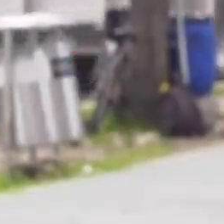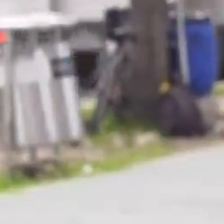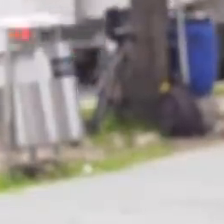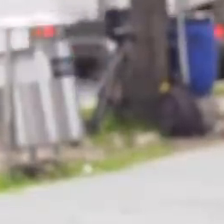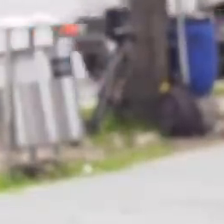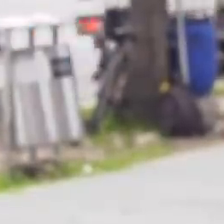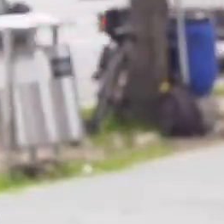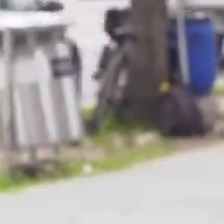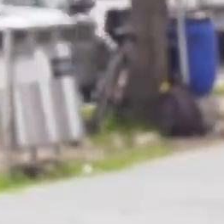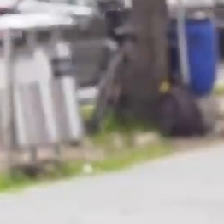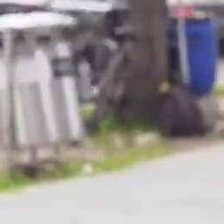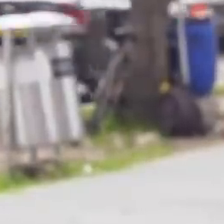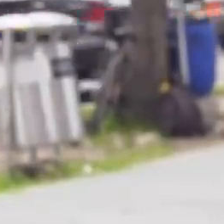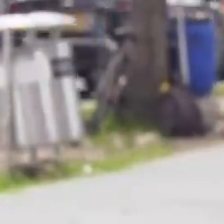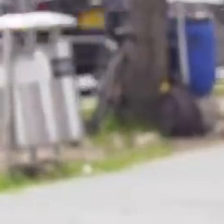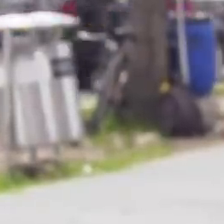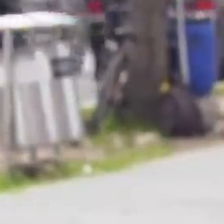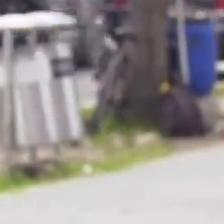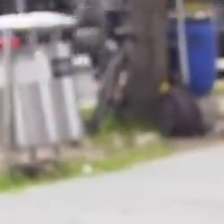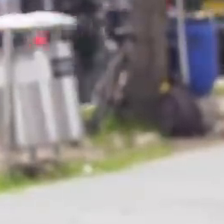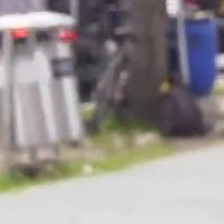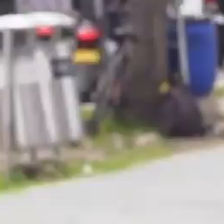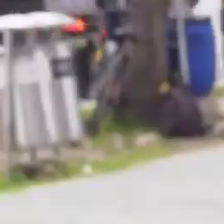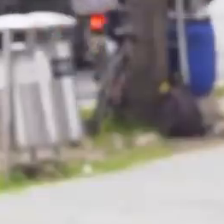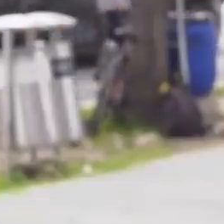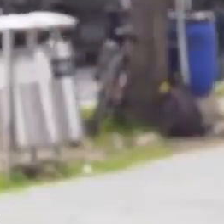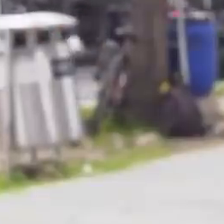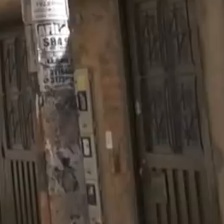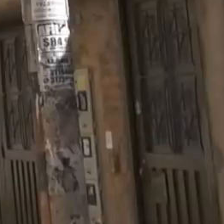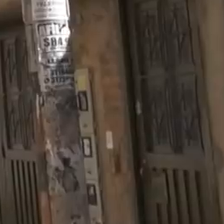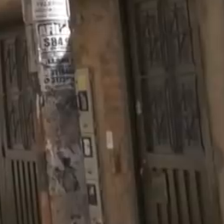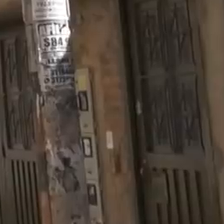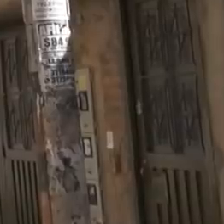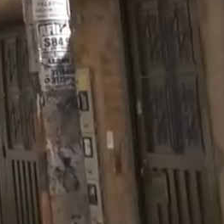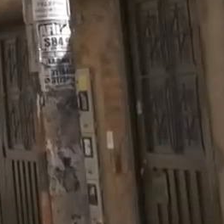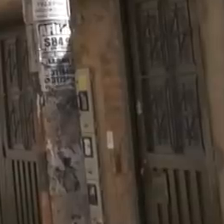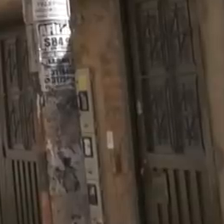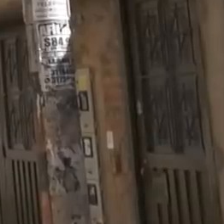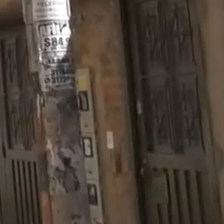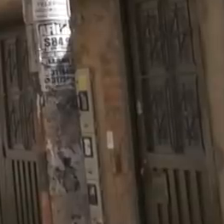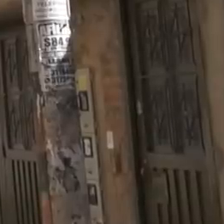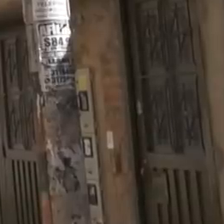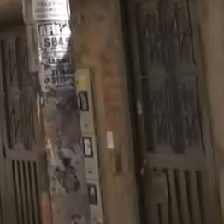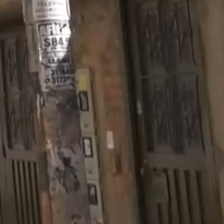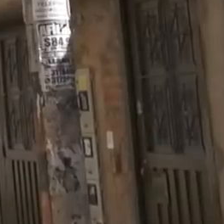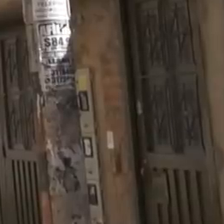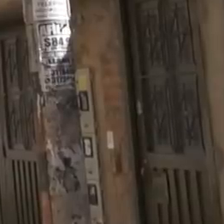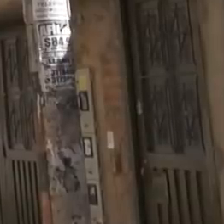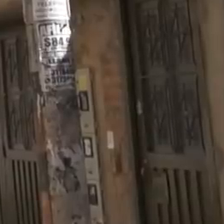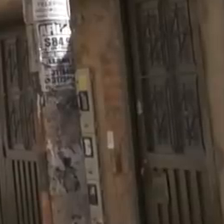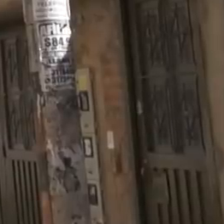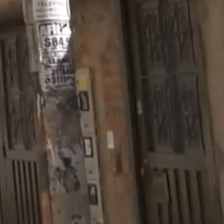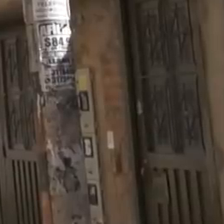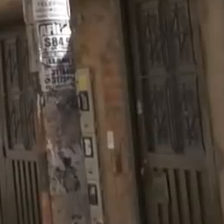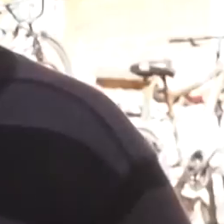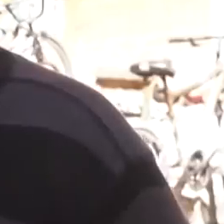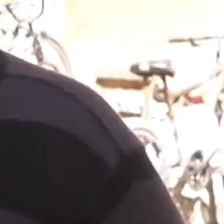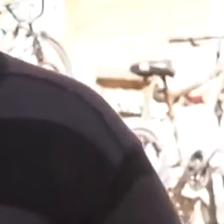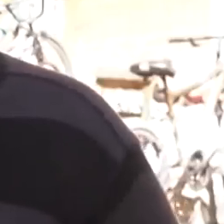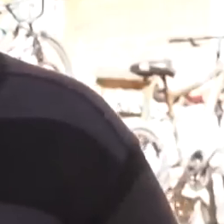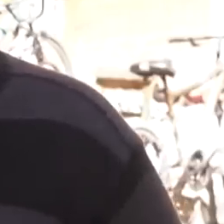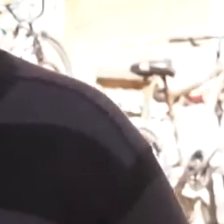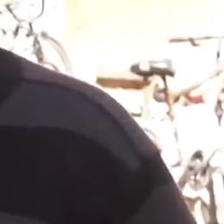llamado es a la alcaldía y claman por ayudas en este momento. Otra de las localidades afectadas por el hambre que dejan las cuarentenas